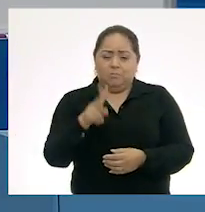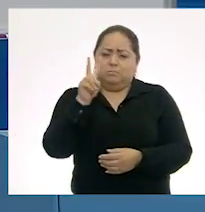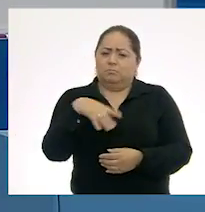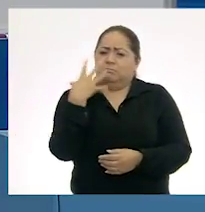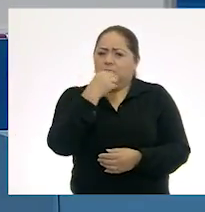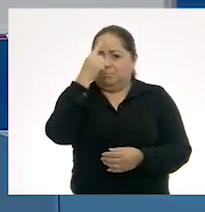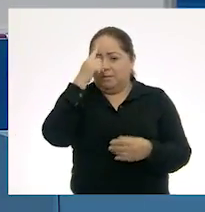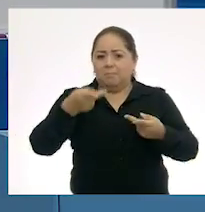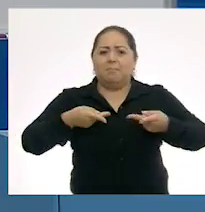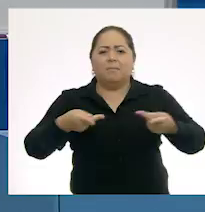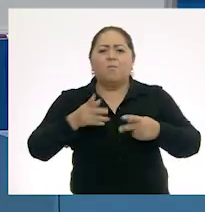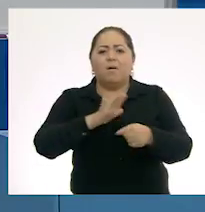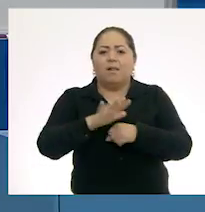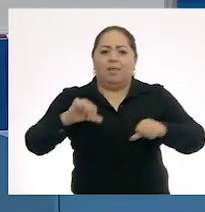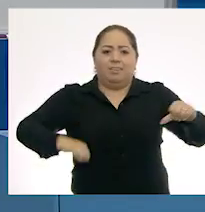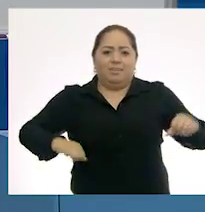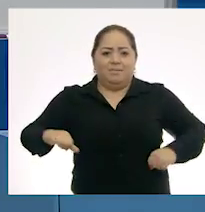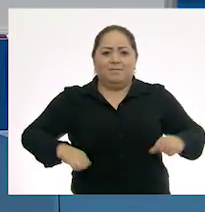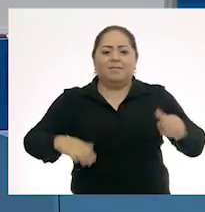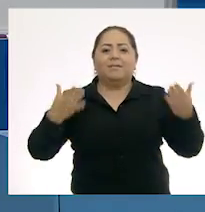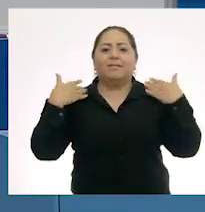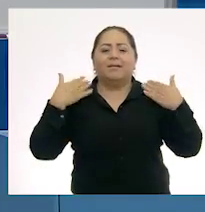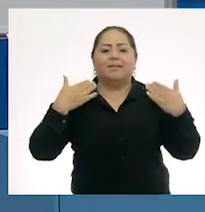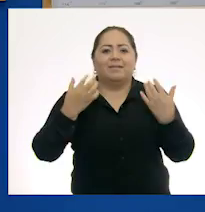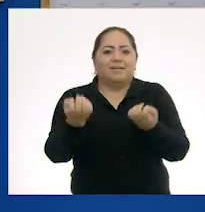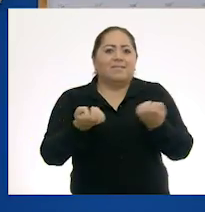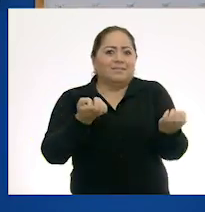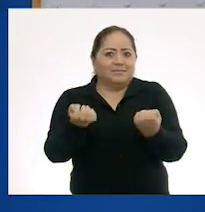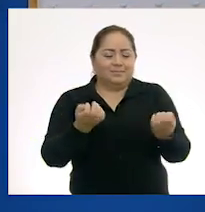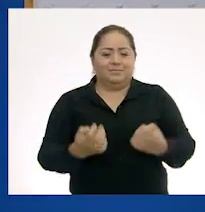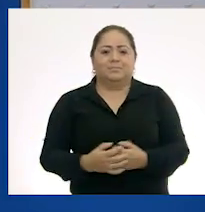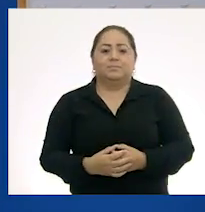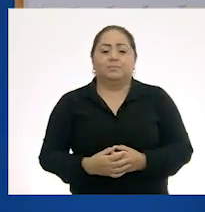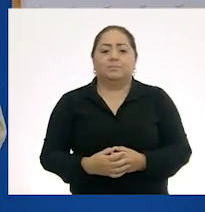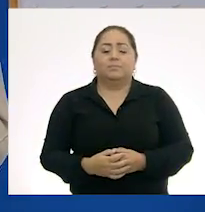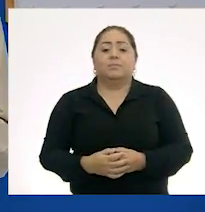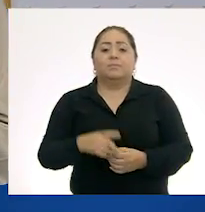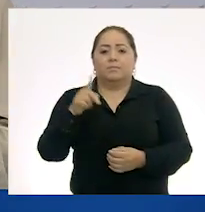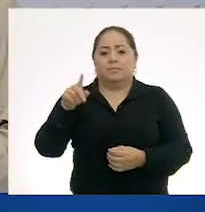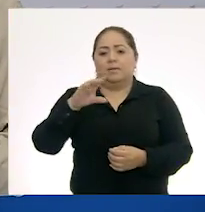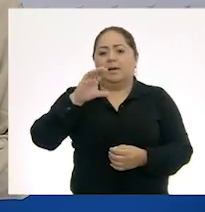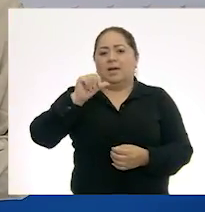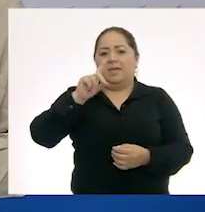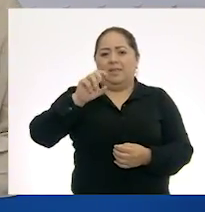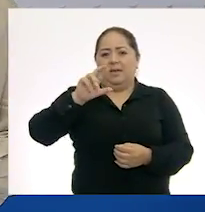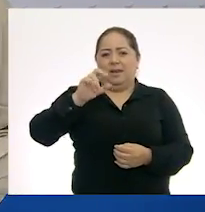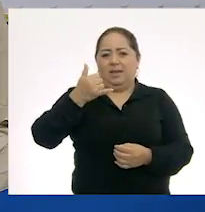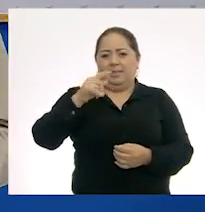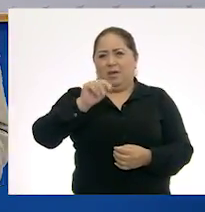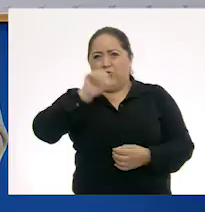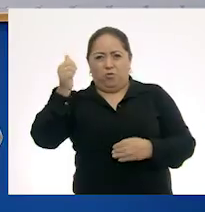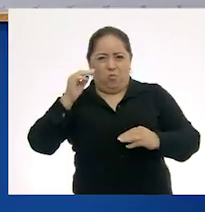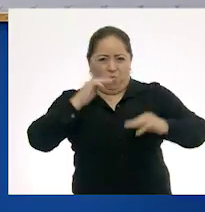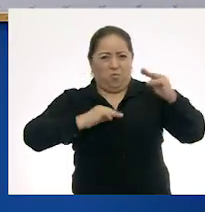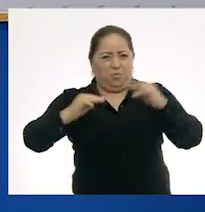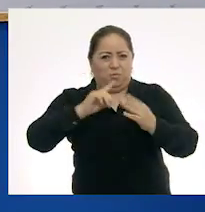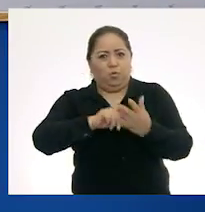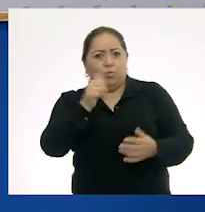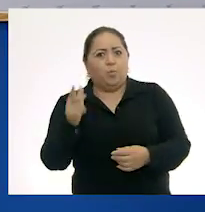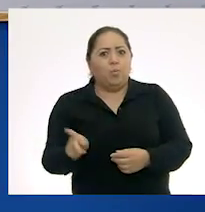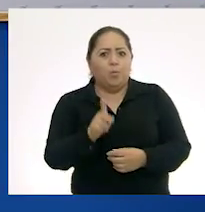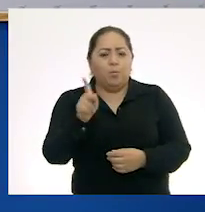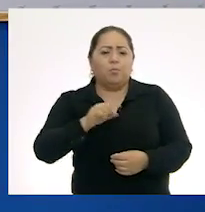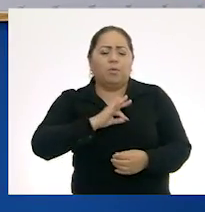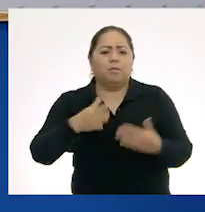ideal para practicar actividades al aire libre. Cadereyta de Montes es otro pueblo mágico que